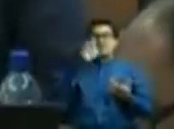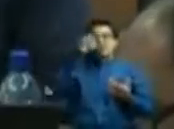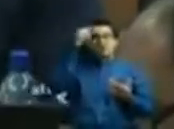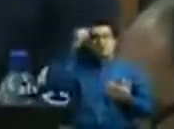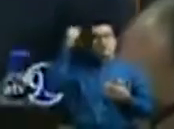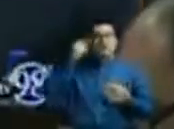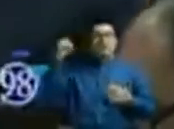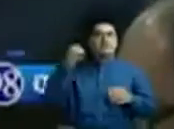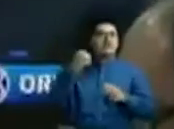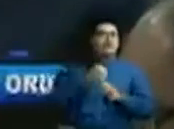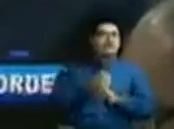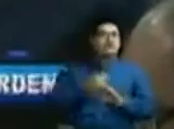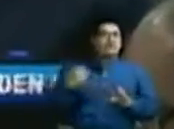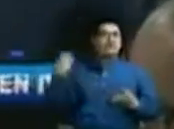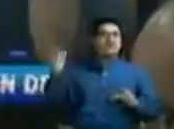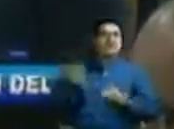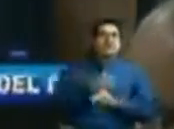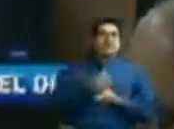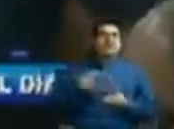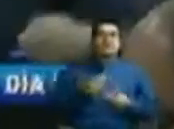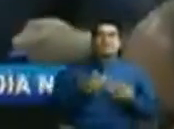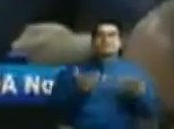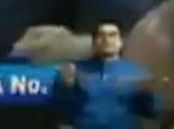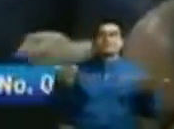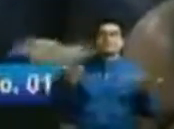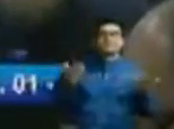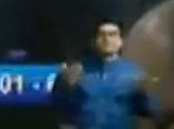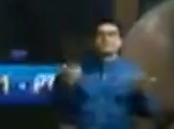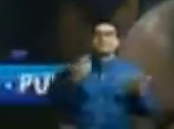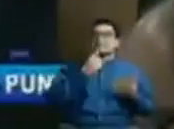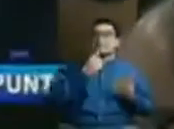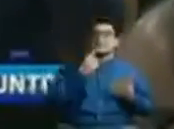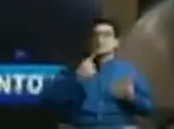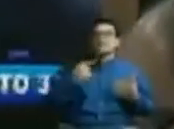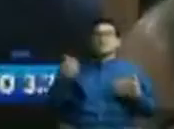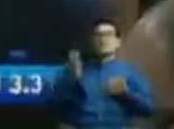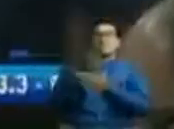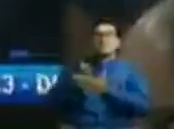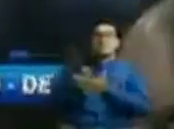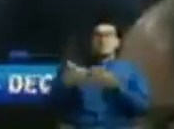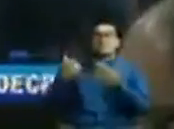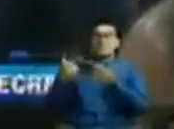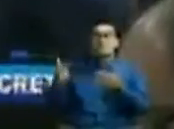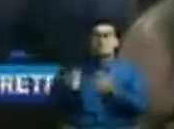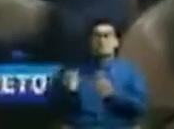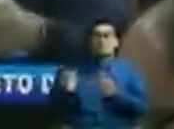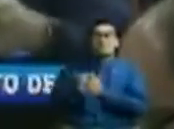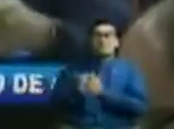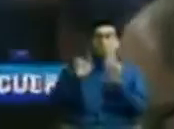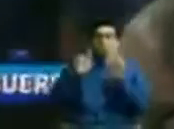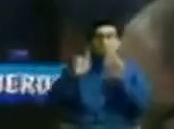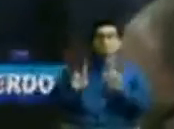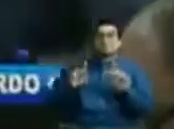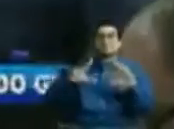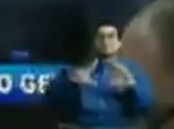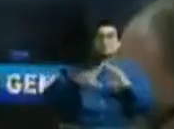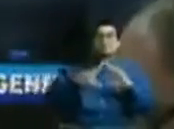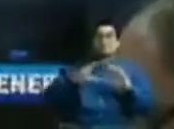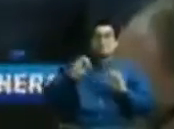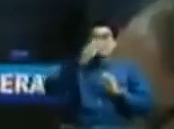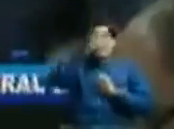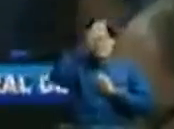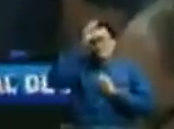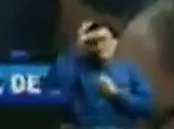gobierno constitucional. Proviene de un grupo élite cada vez más pequeño,